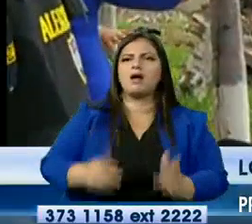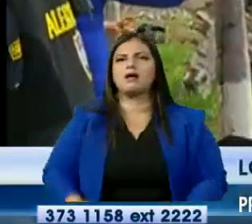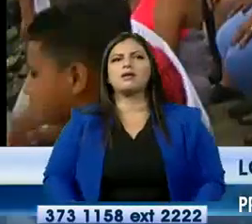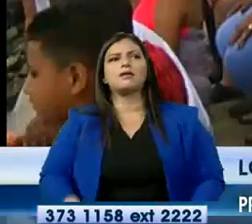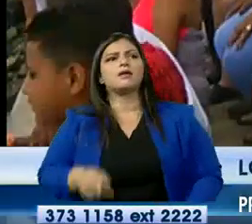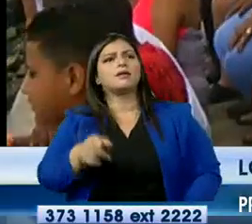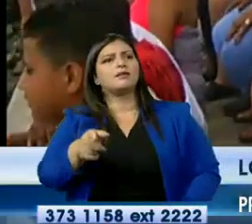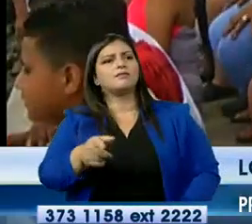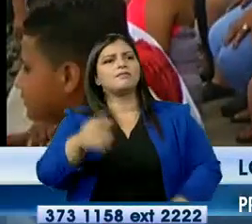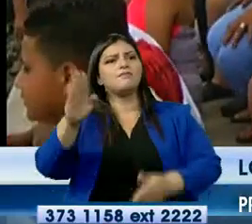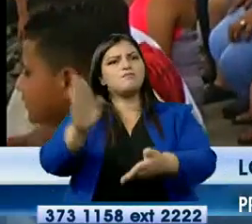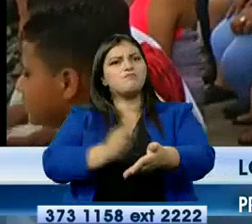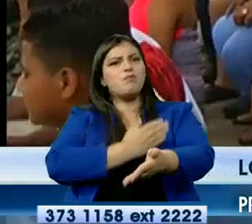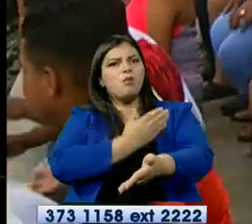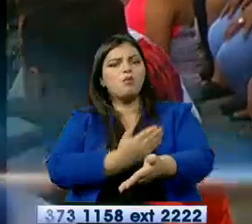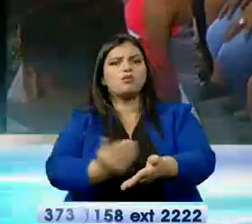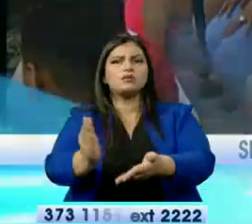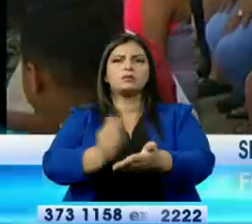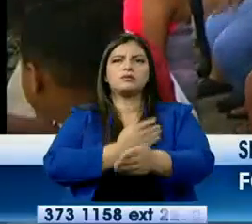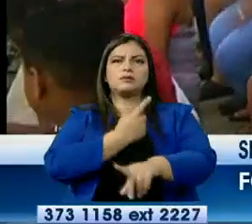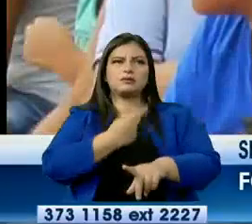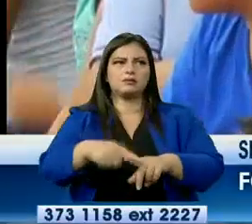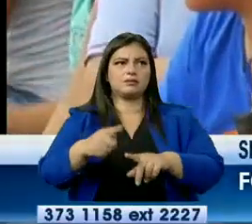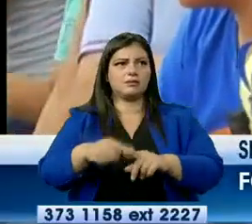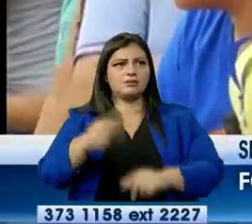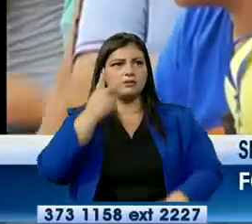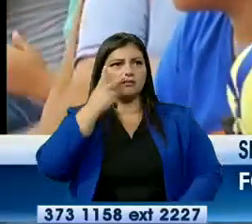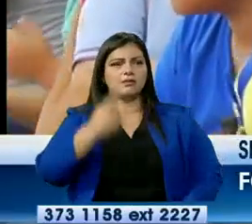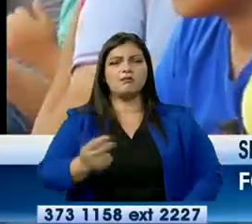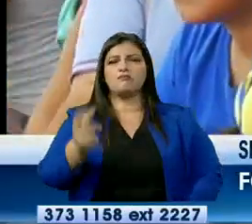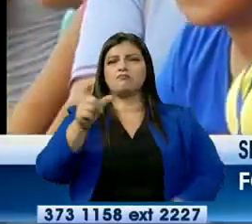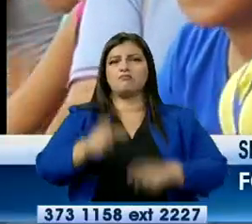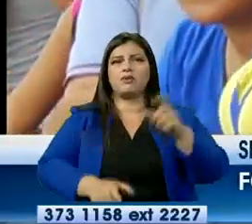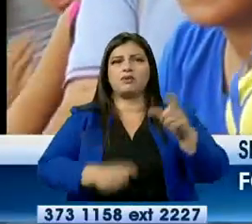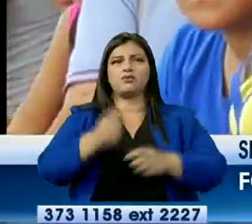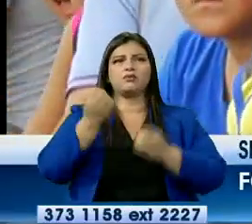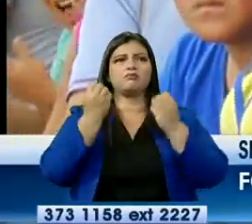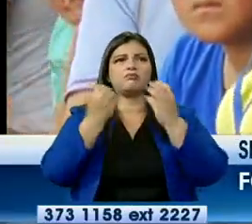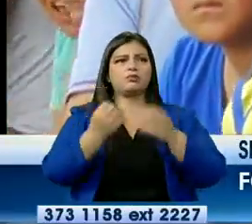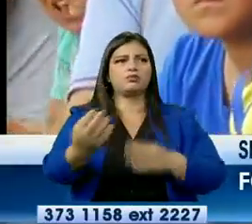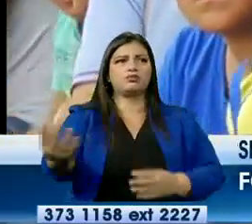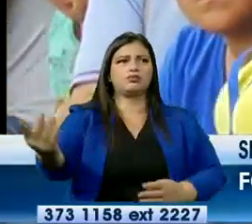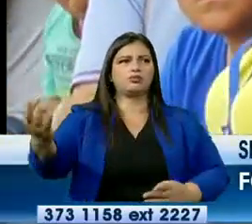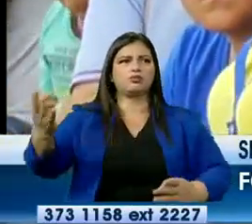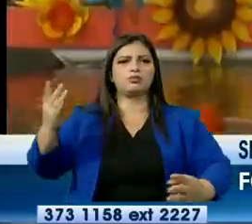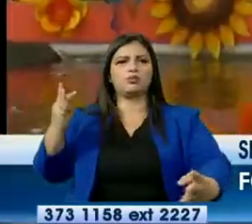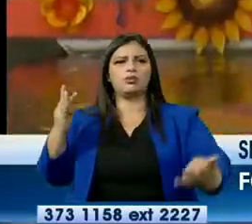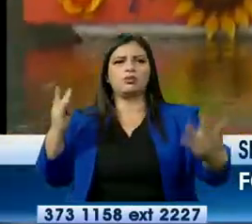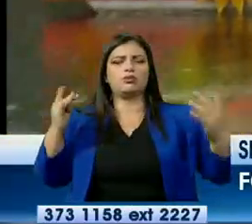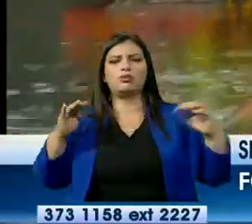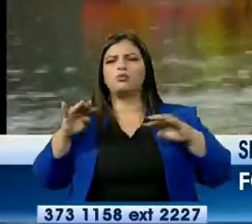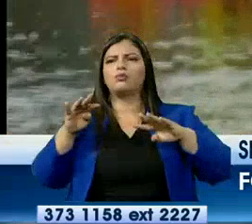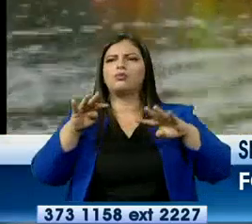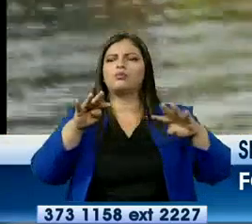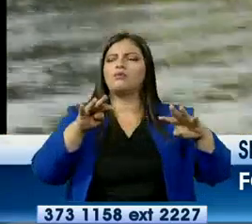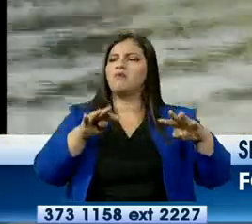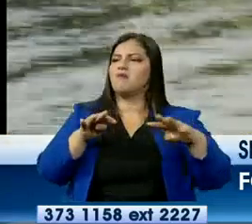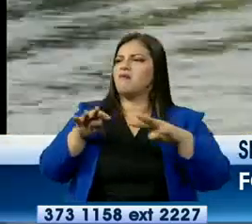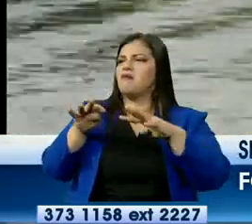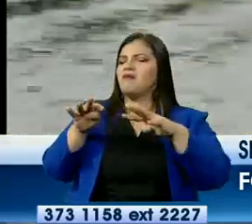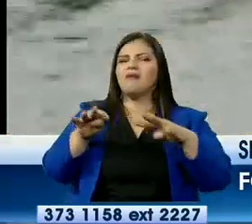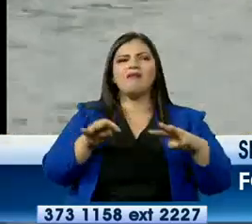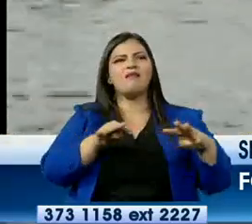Trinitaria. Al evento acudieron cientos de personas que habitan en la ribera del estero y también quienes por tradición llegan